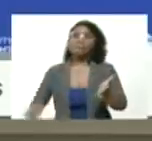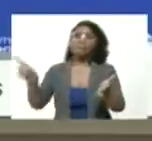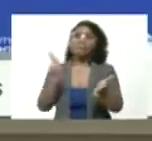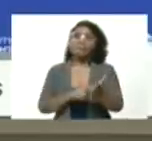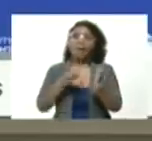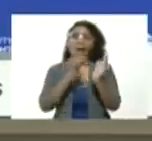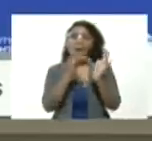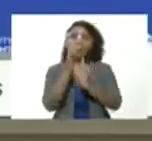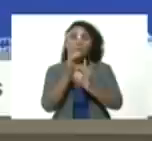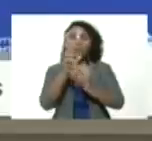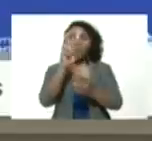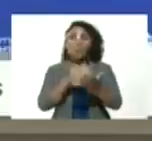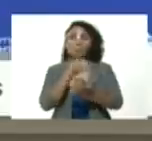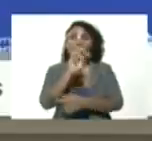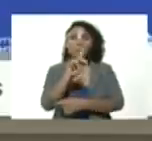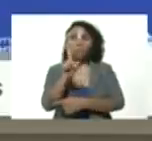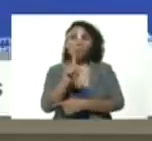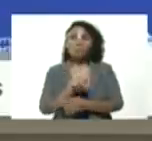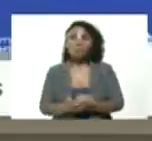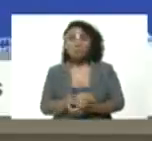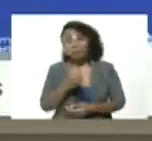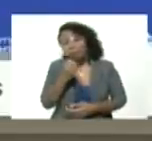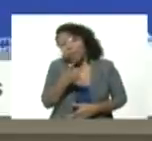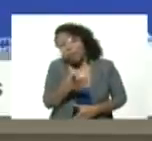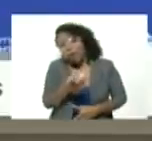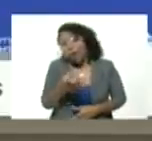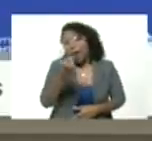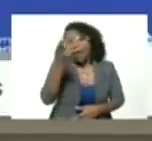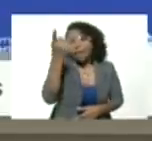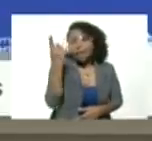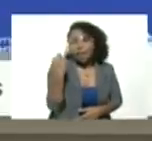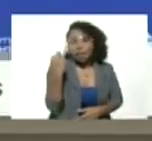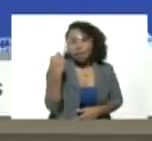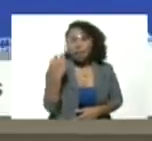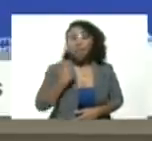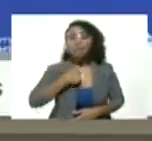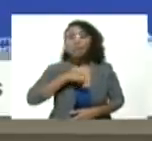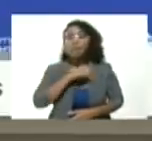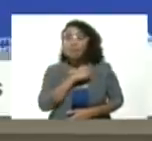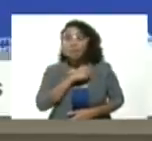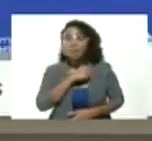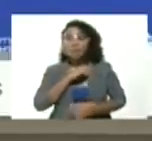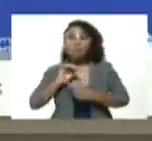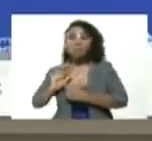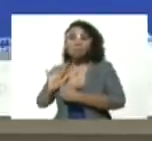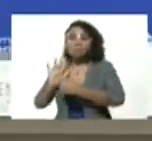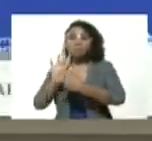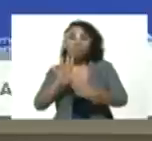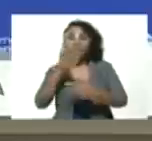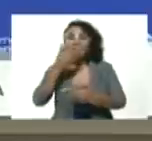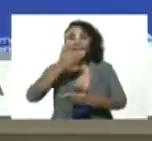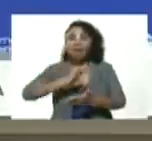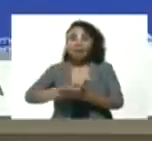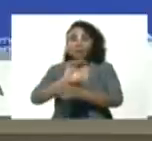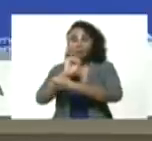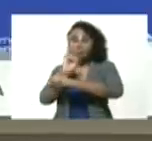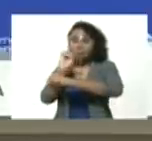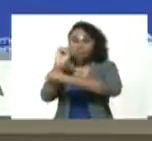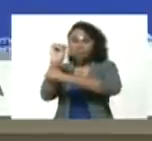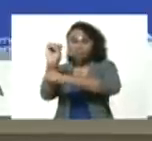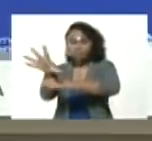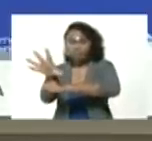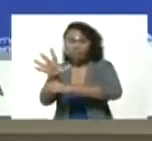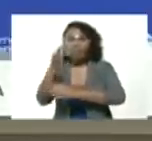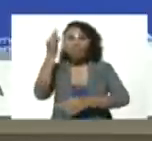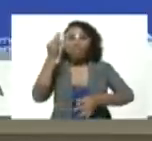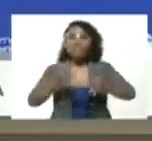de 2021. Bueno, el día de ayer nosotros dirigimos una carta al